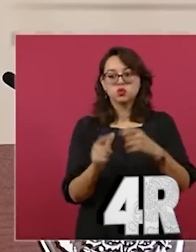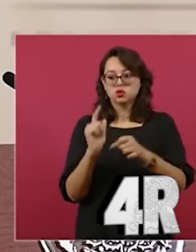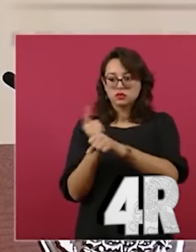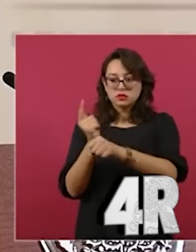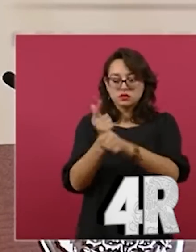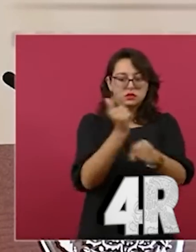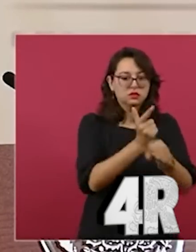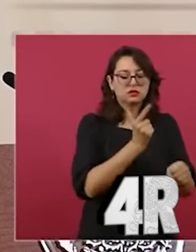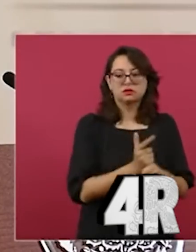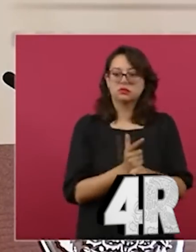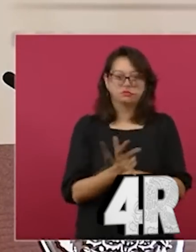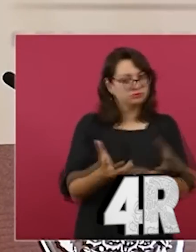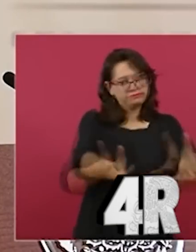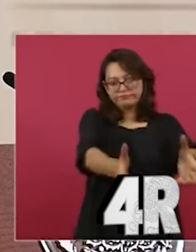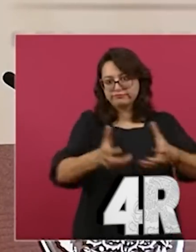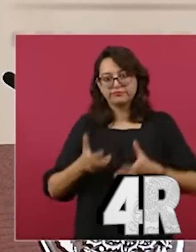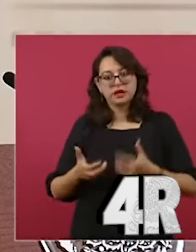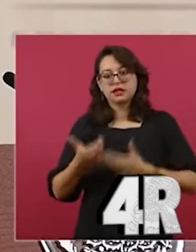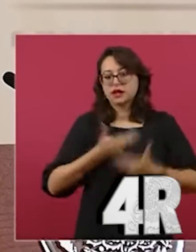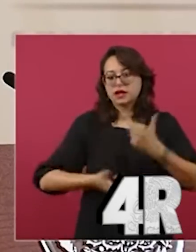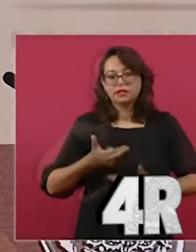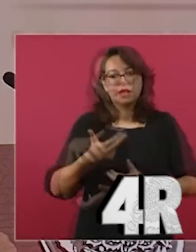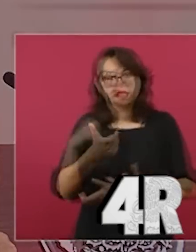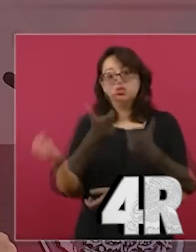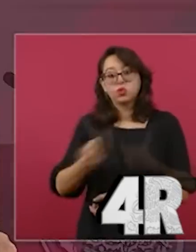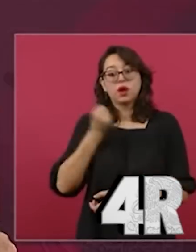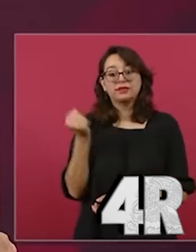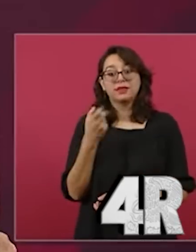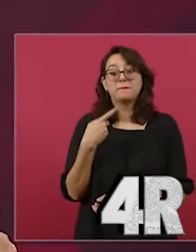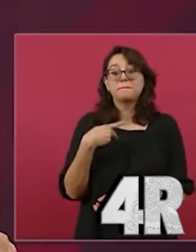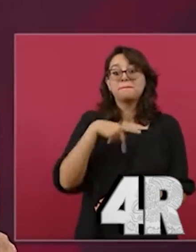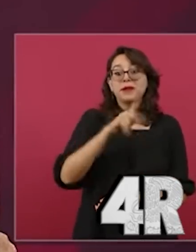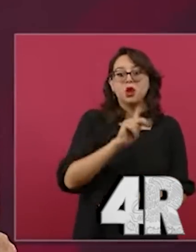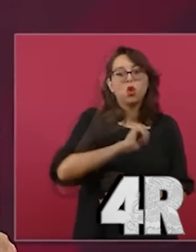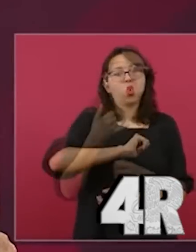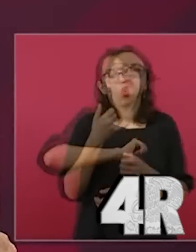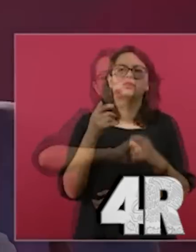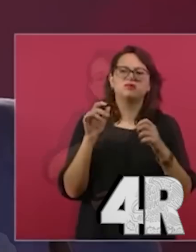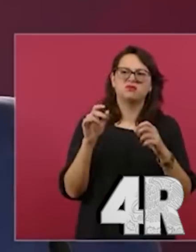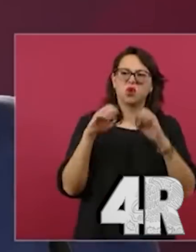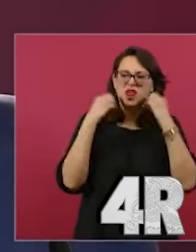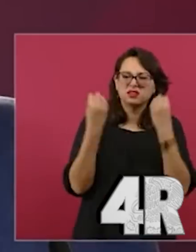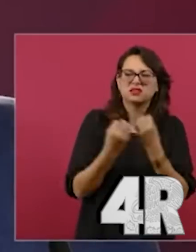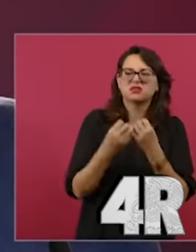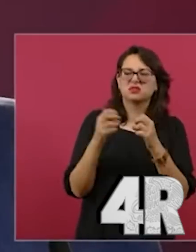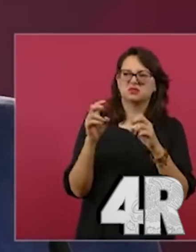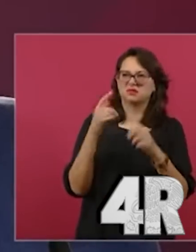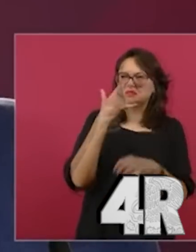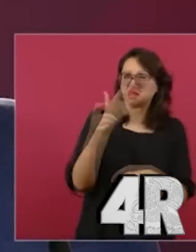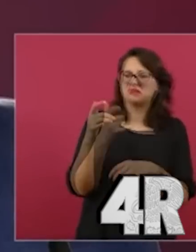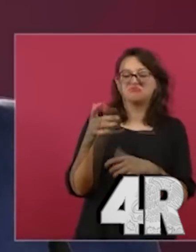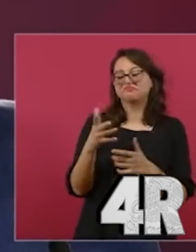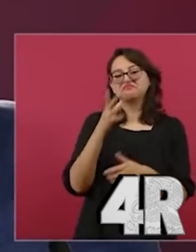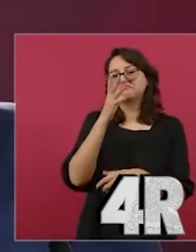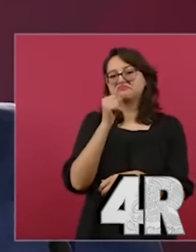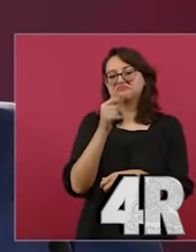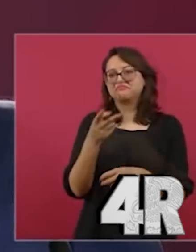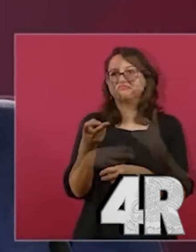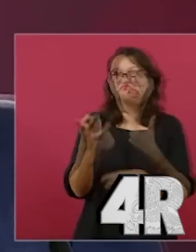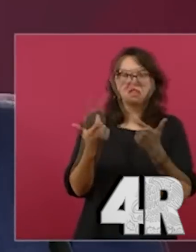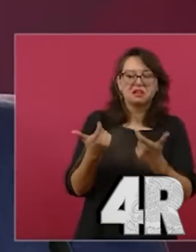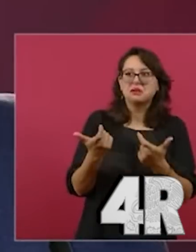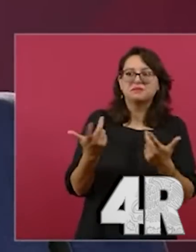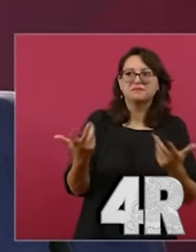en proceso todavía otros asuntos otras denuncias hay ya detenidos hay gente